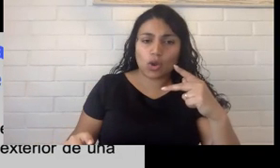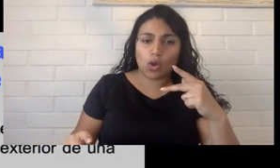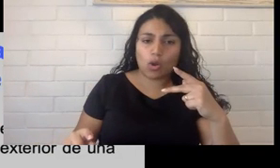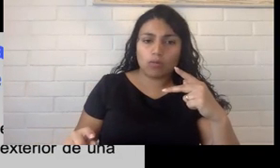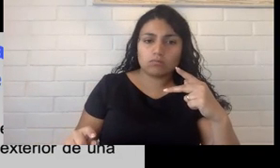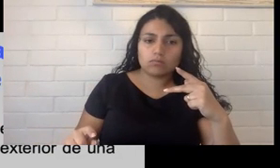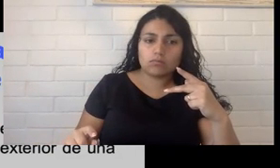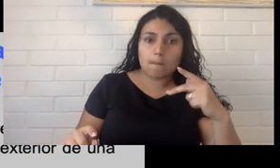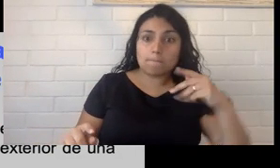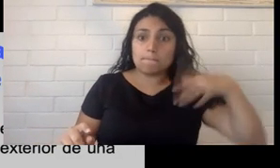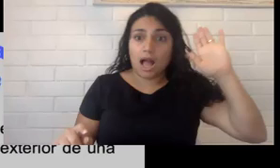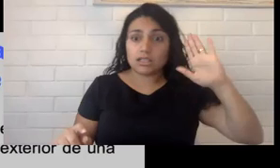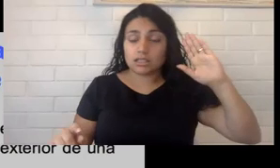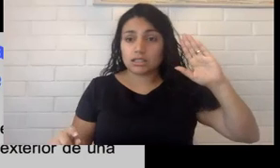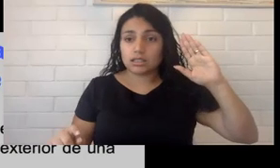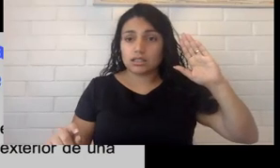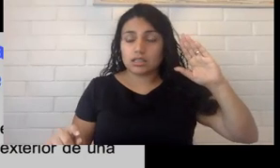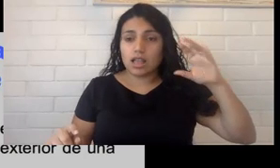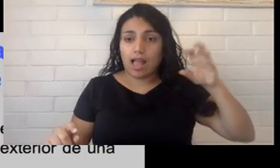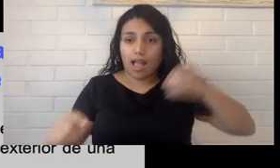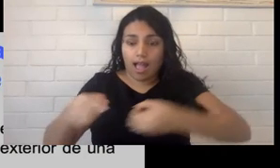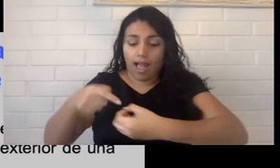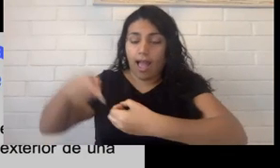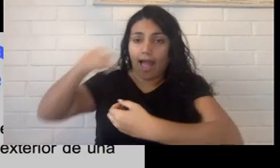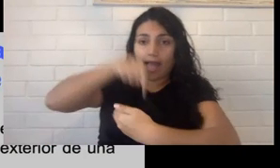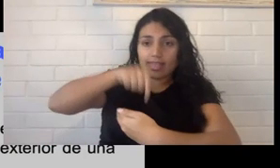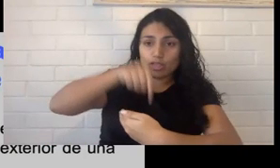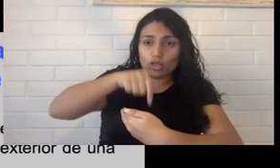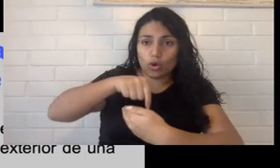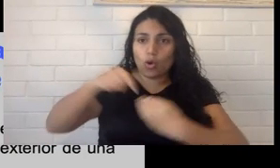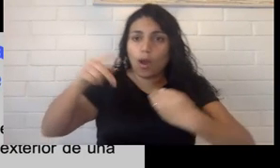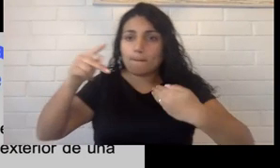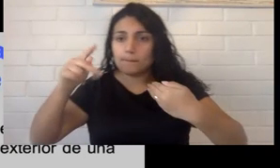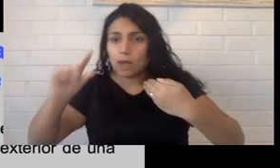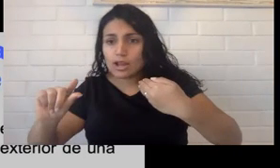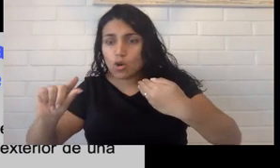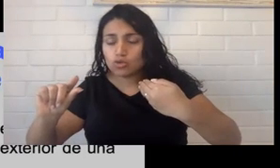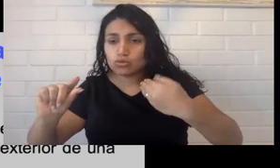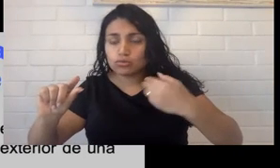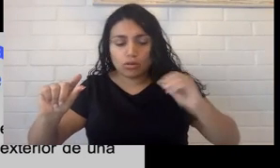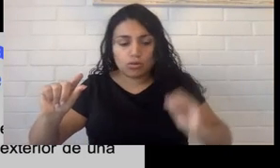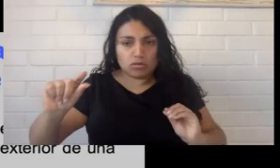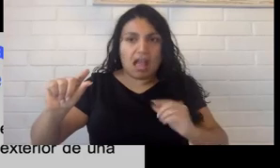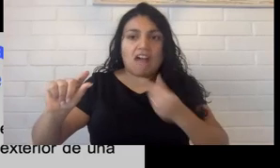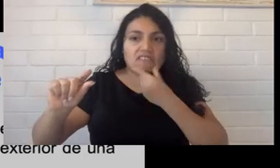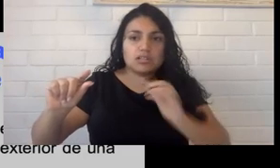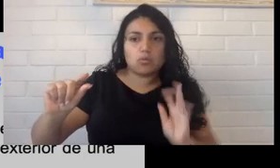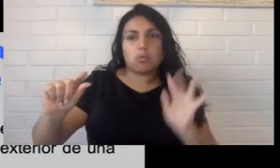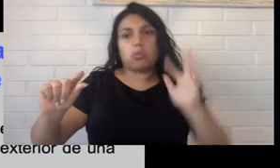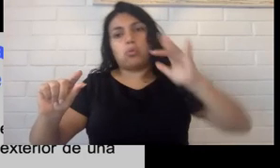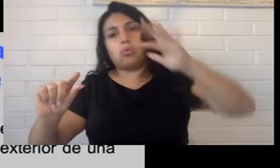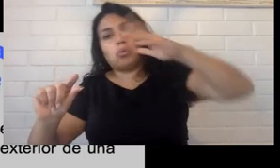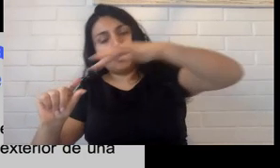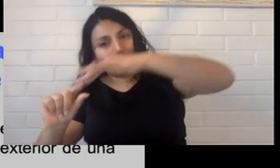mueva a favor de su gradiente de concentración hacia el exterior de la célula.